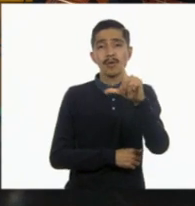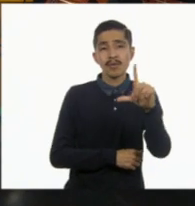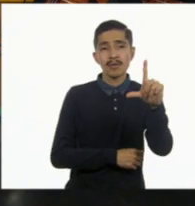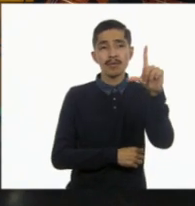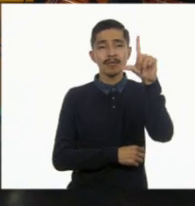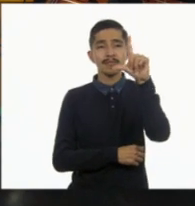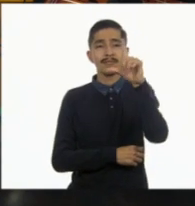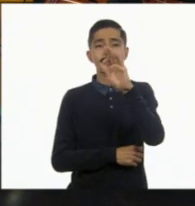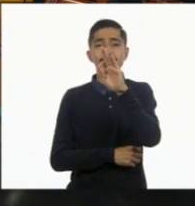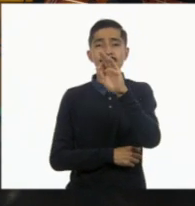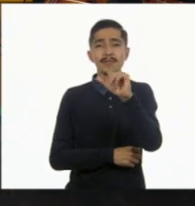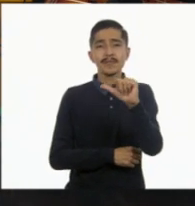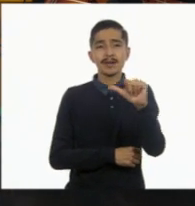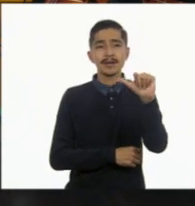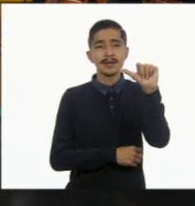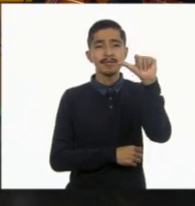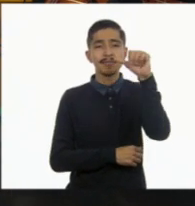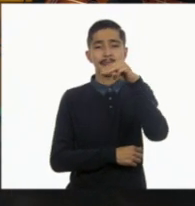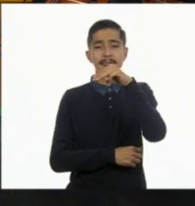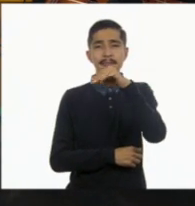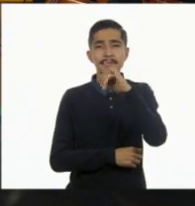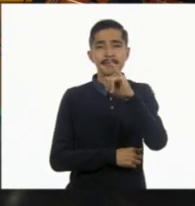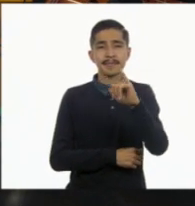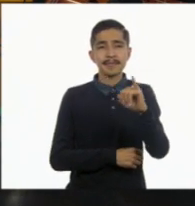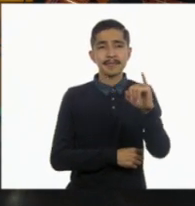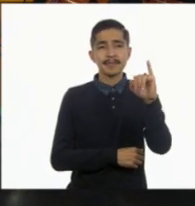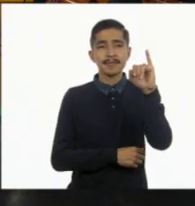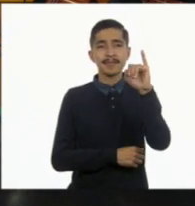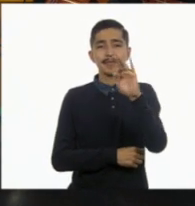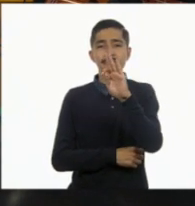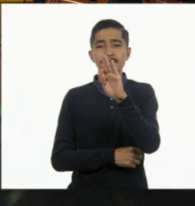sol, fa, mi,